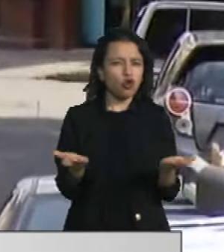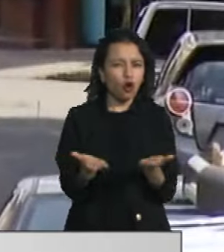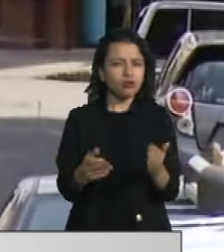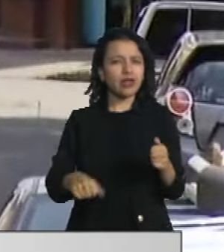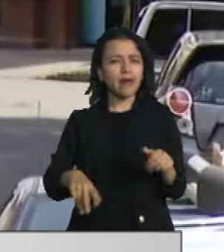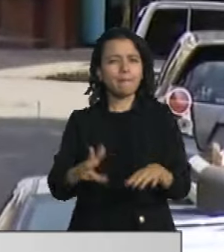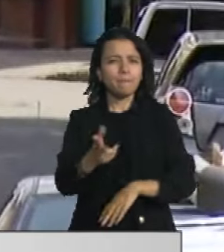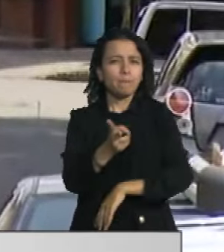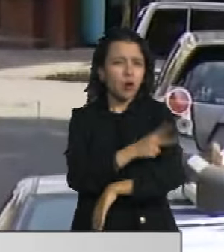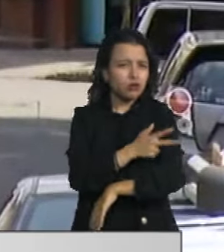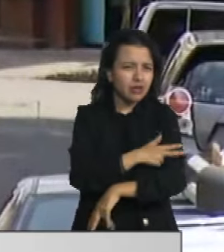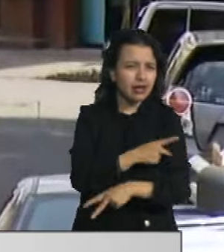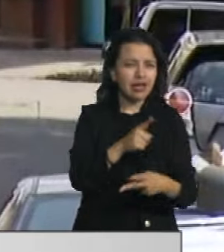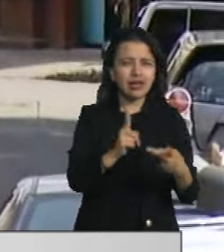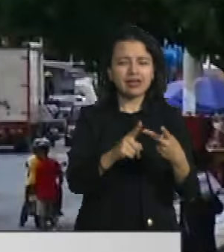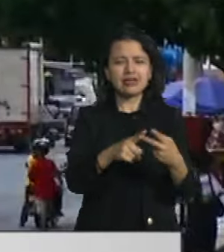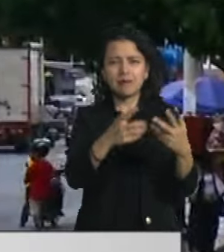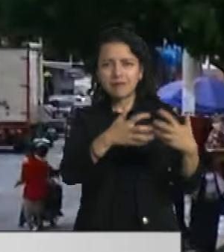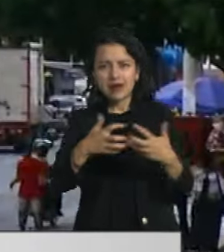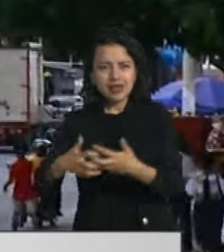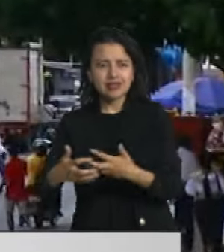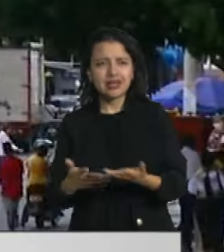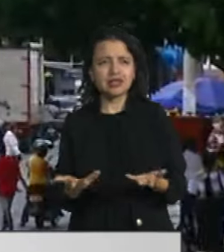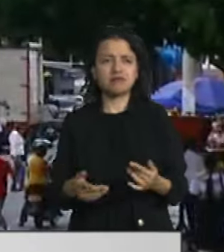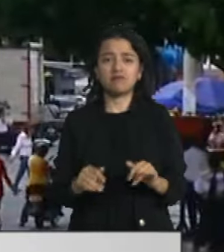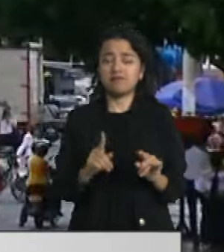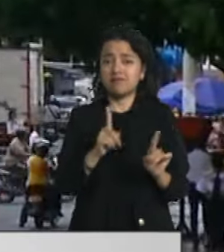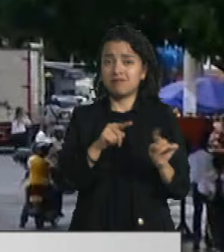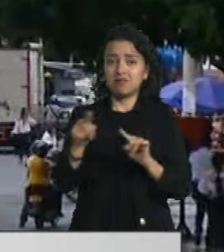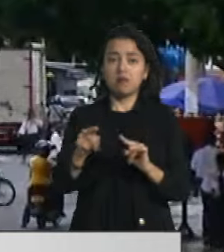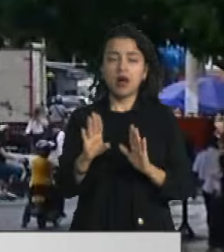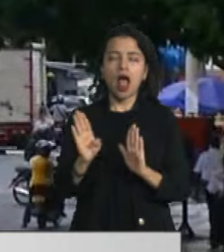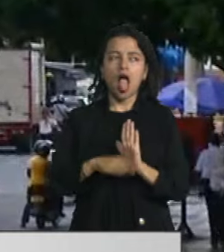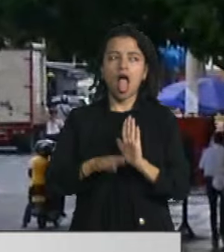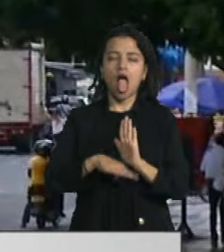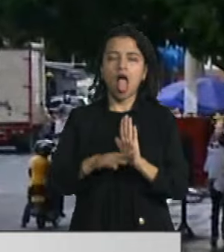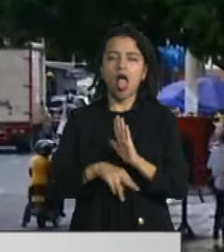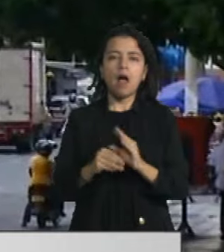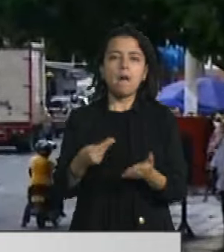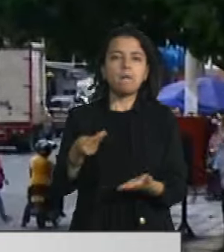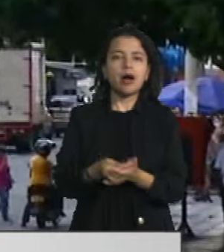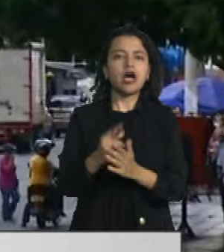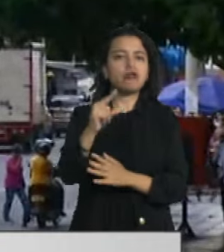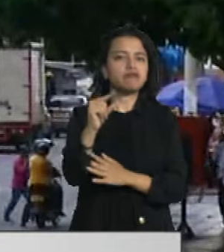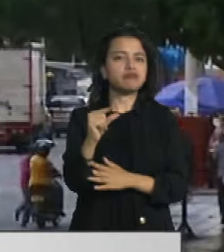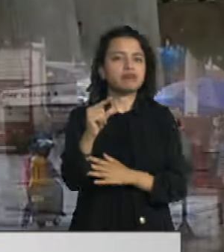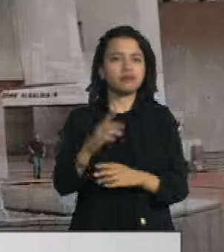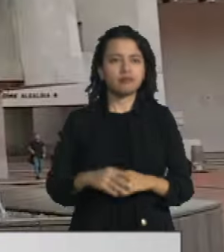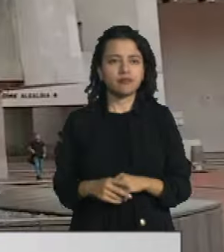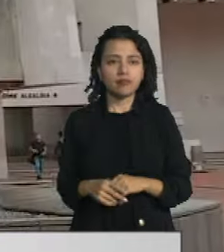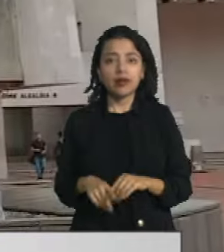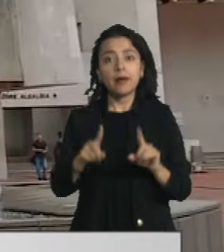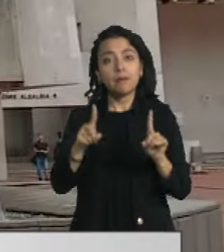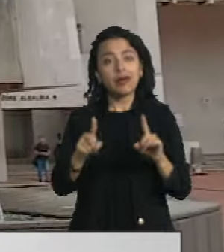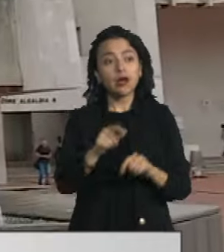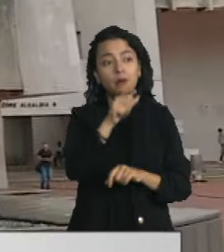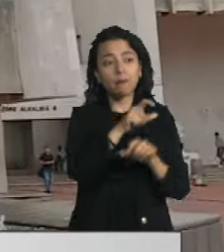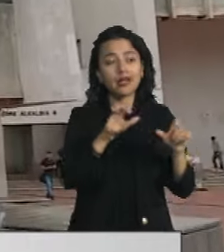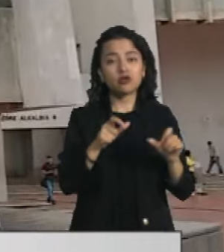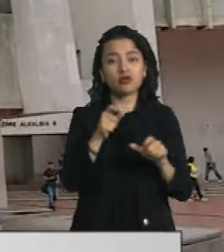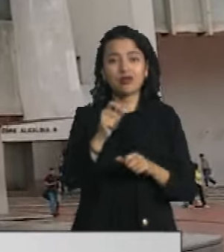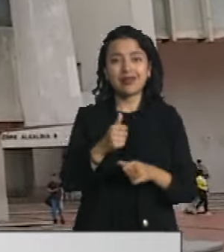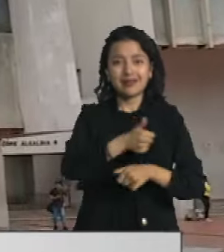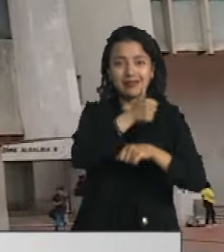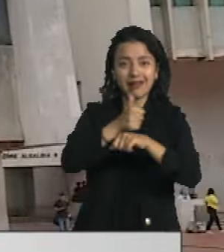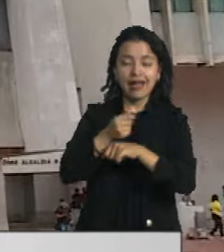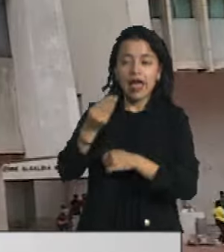y residencias de lujo para reducir ostensiblemente el consumo de energía eléctrica, por lo cual cobran cuotas mensuales a sus dueños que se calculan